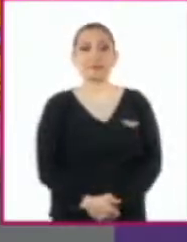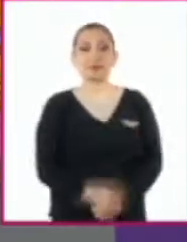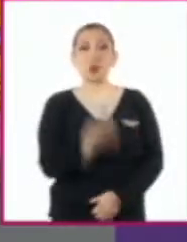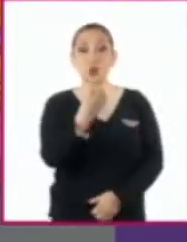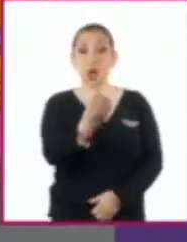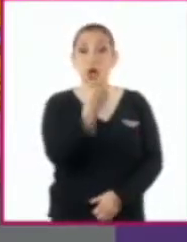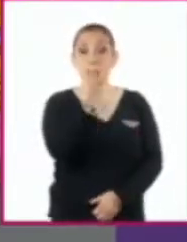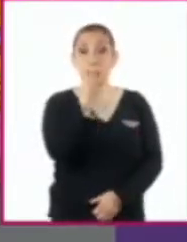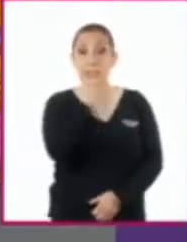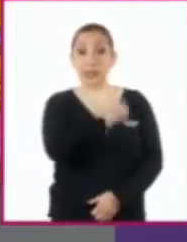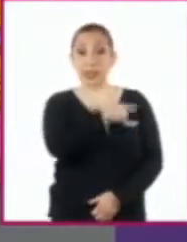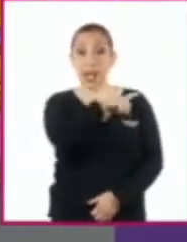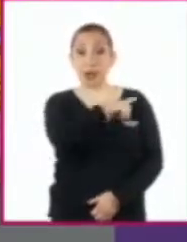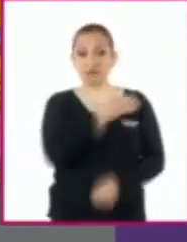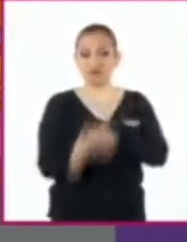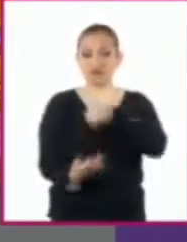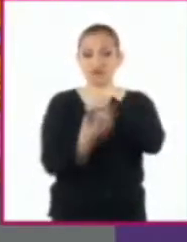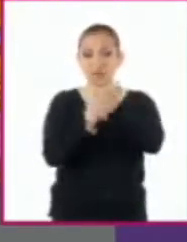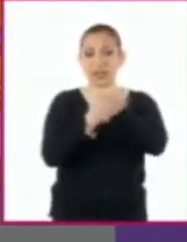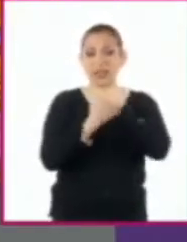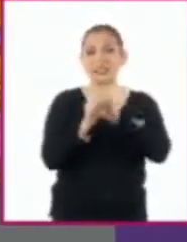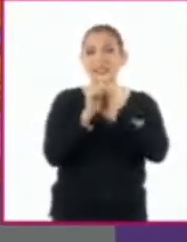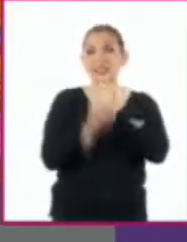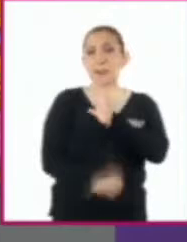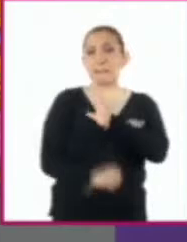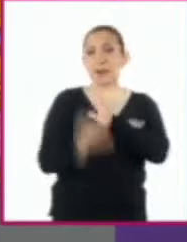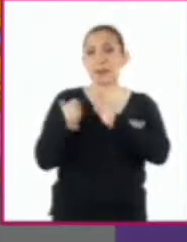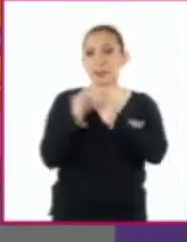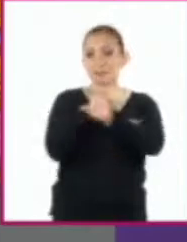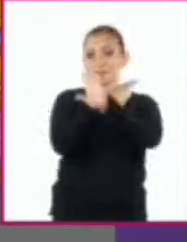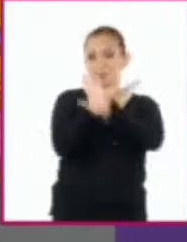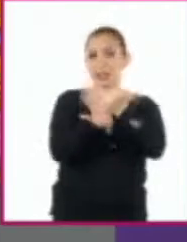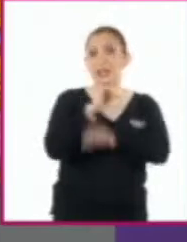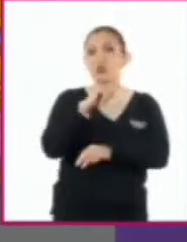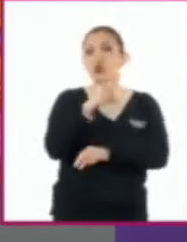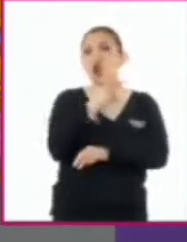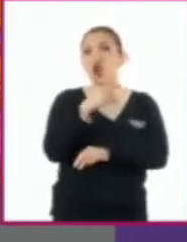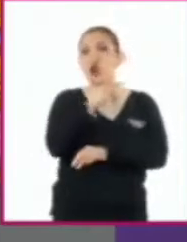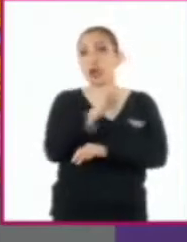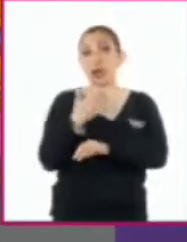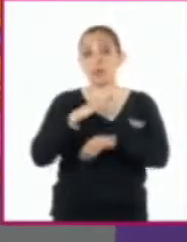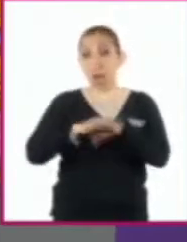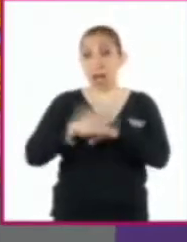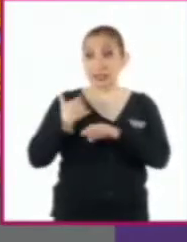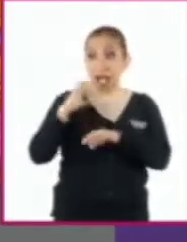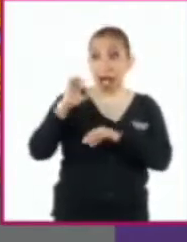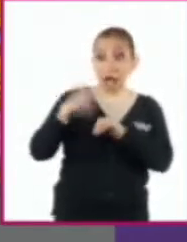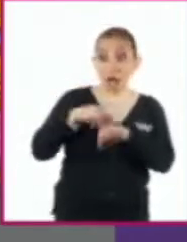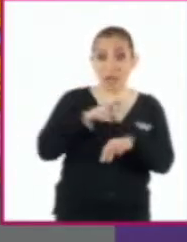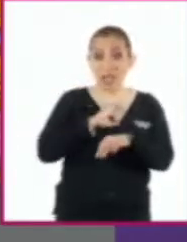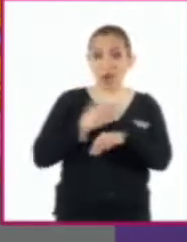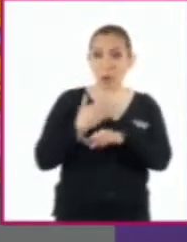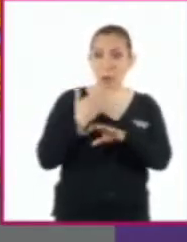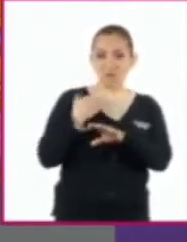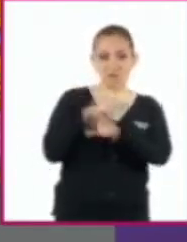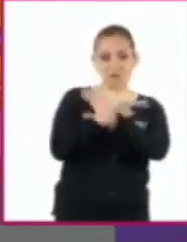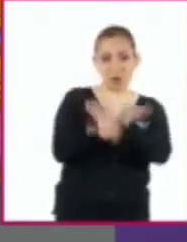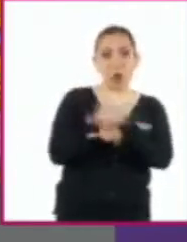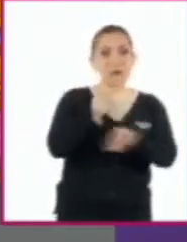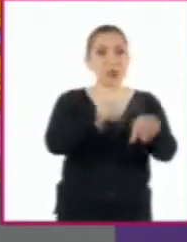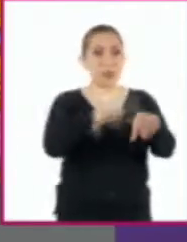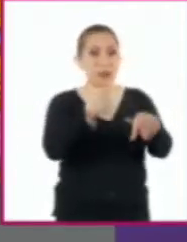Una alimentación sana fortalece el sistema inmunológico e incrementa las defensas ante infecciones y